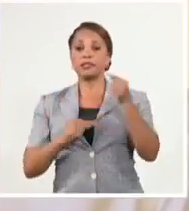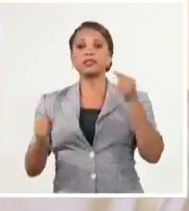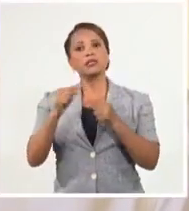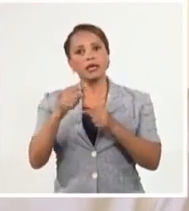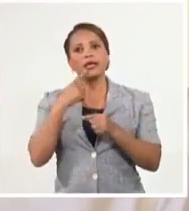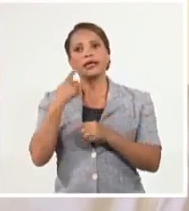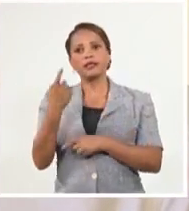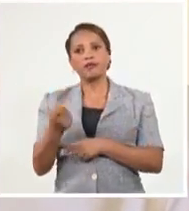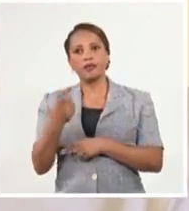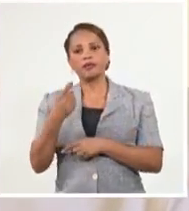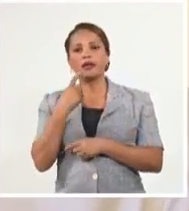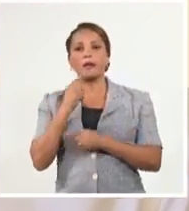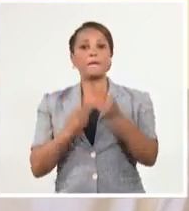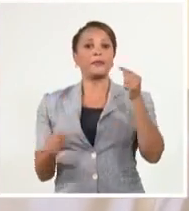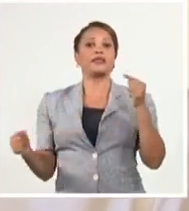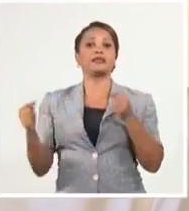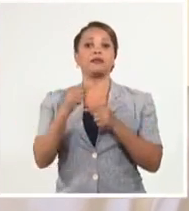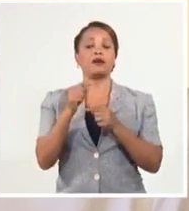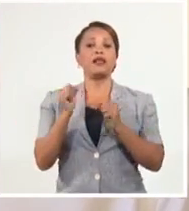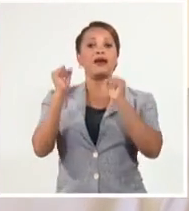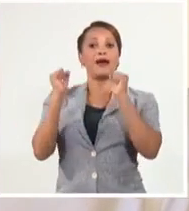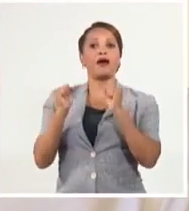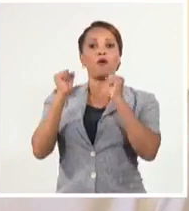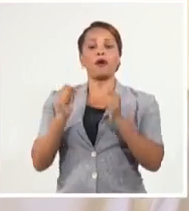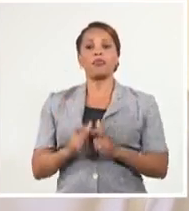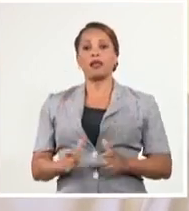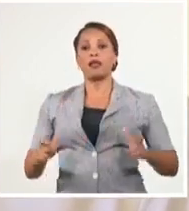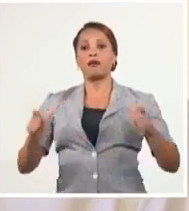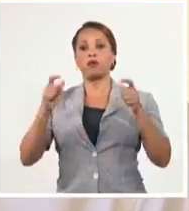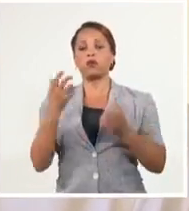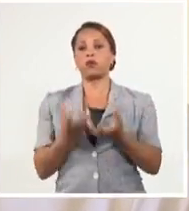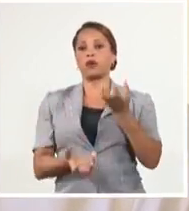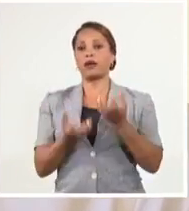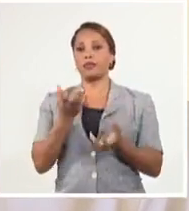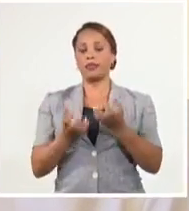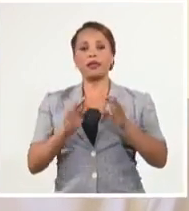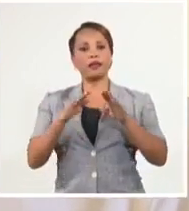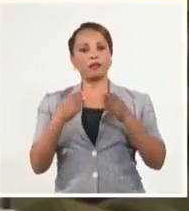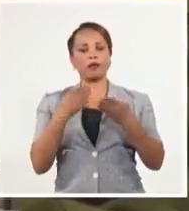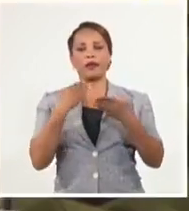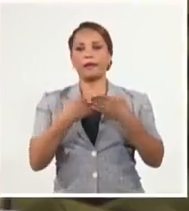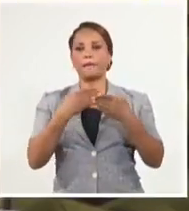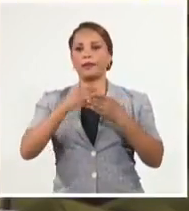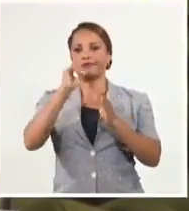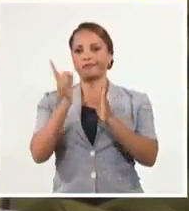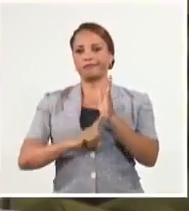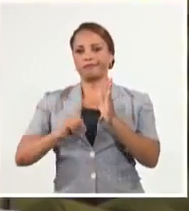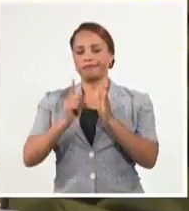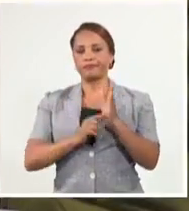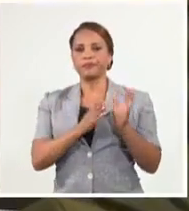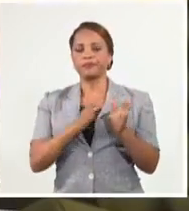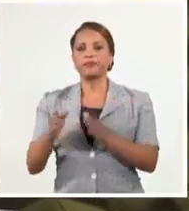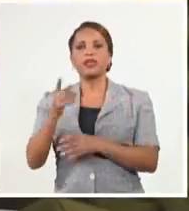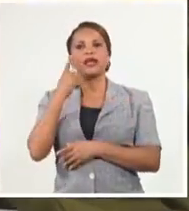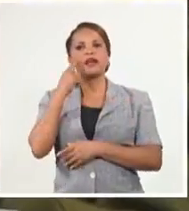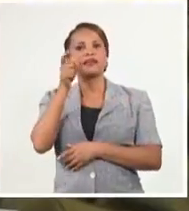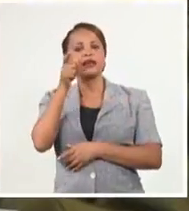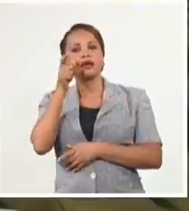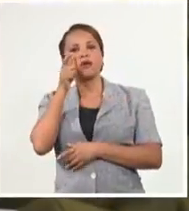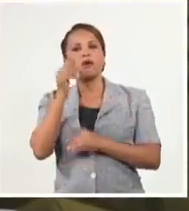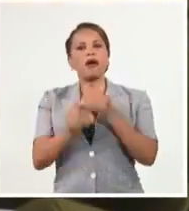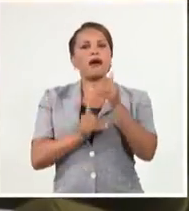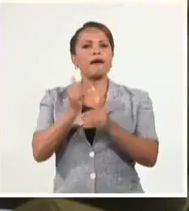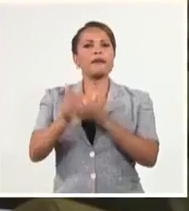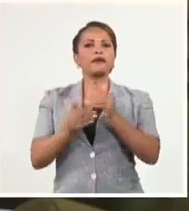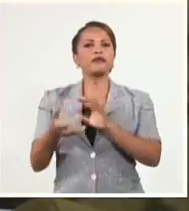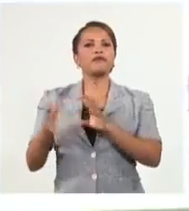la estructura metálica principal que soporta la caldera y el domo de esta empresa eléctrica. Además, se chequeó el avance de la